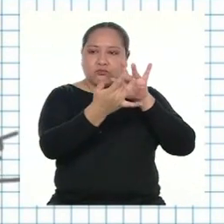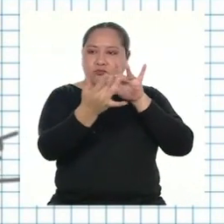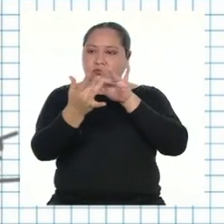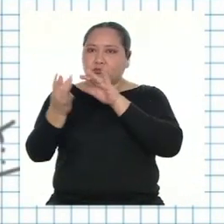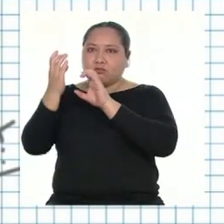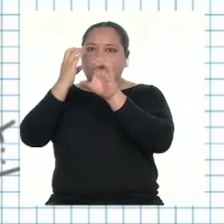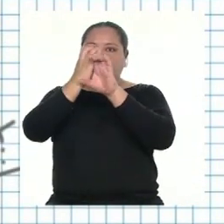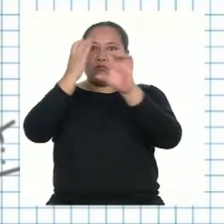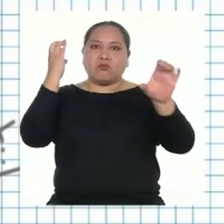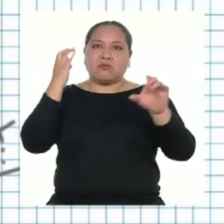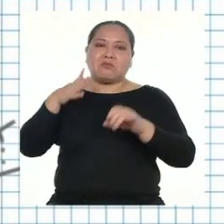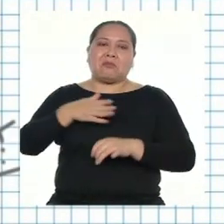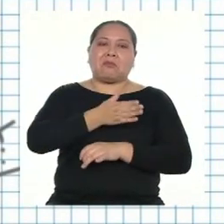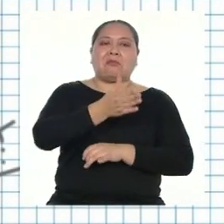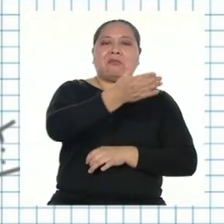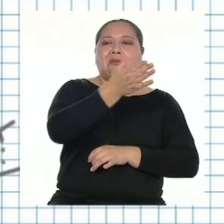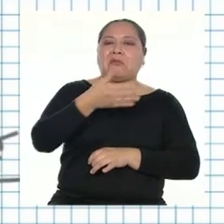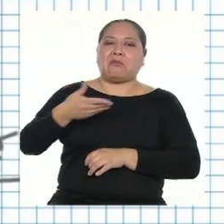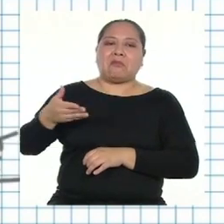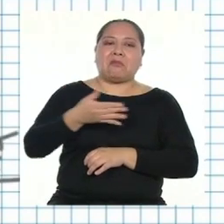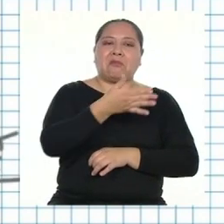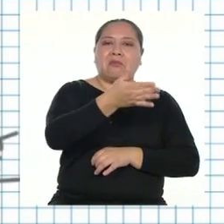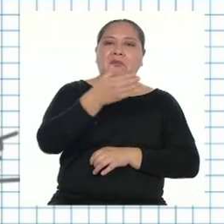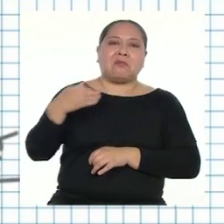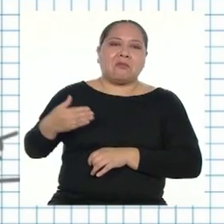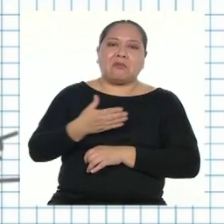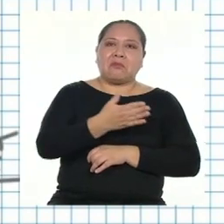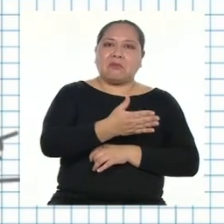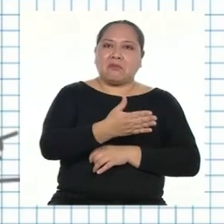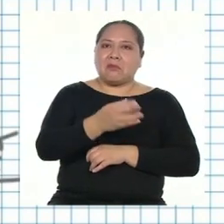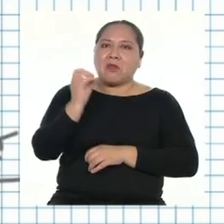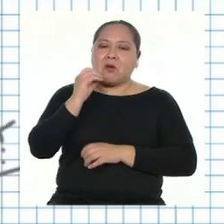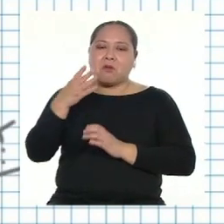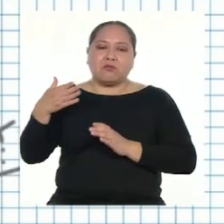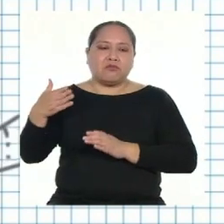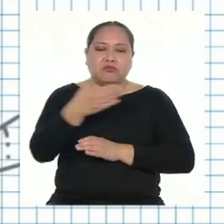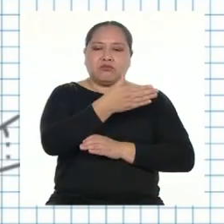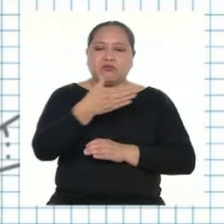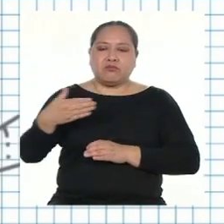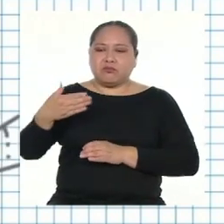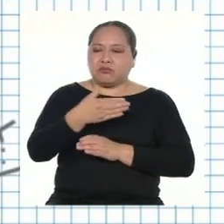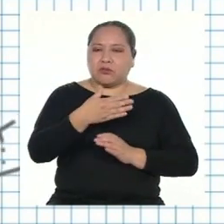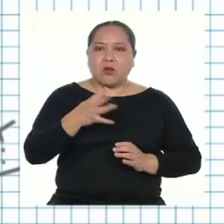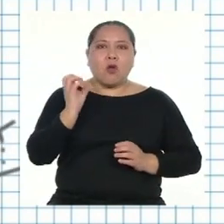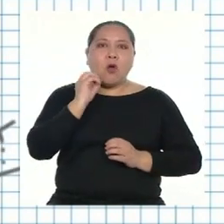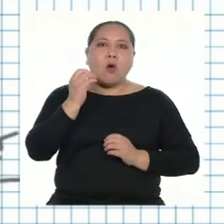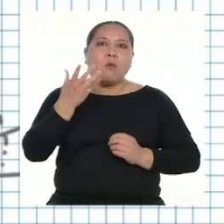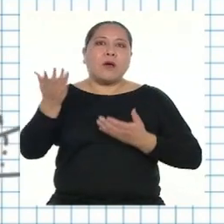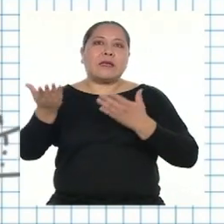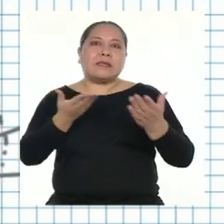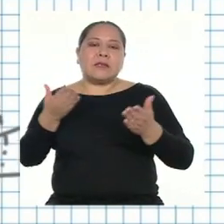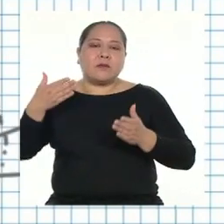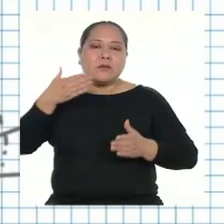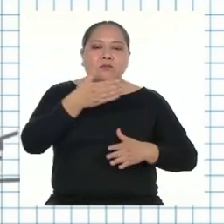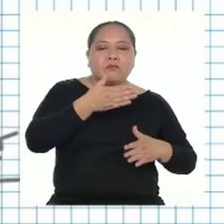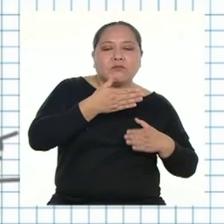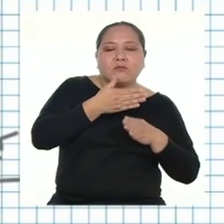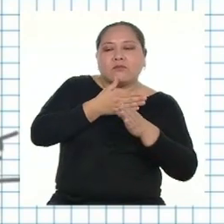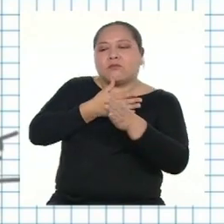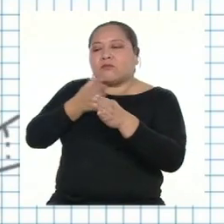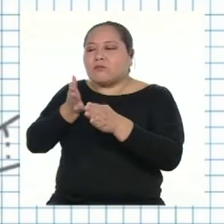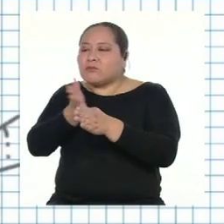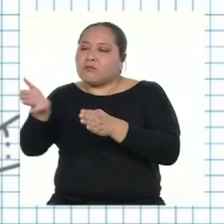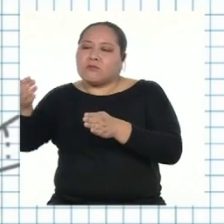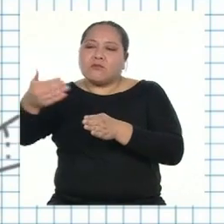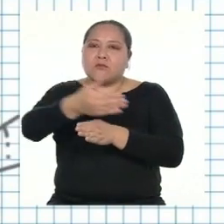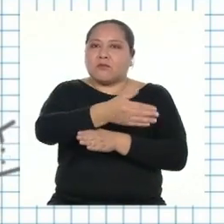buses pueden pasar siempre por las mismas vías o avenidas cuando podrían atender otras